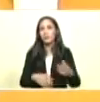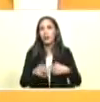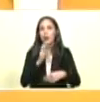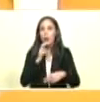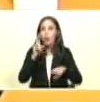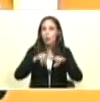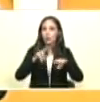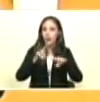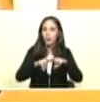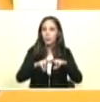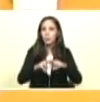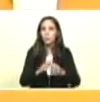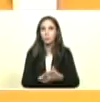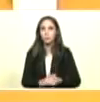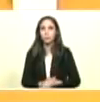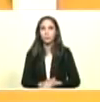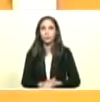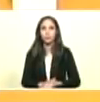Del oro negro.